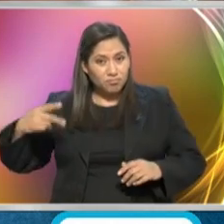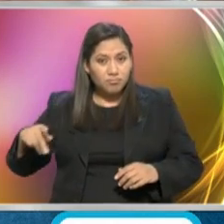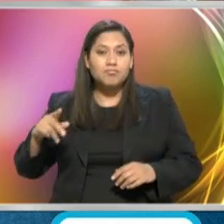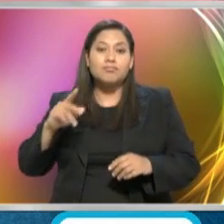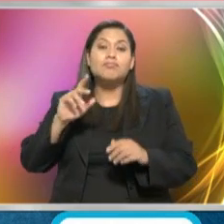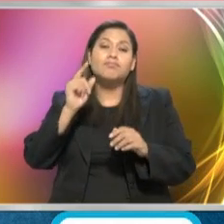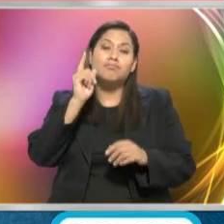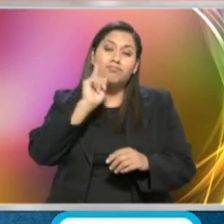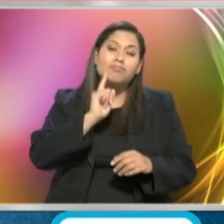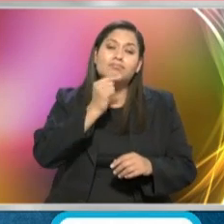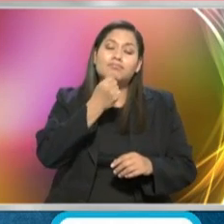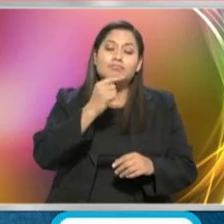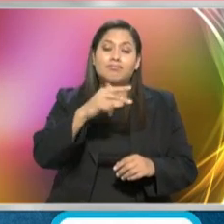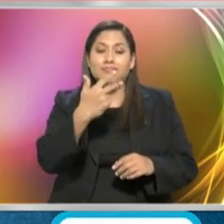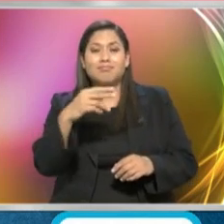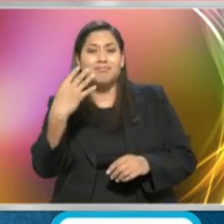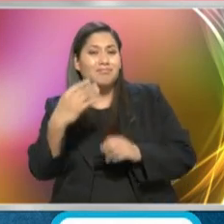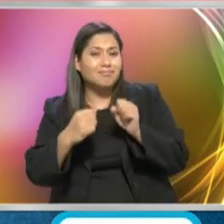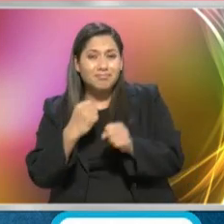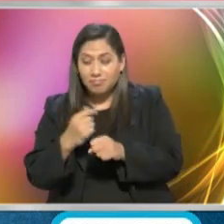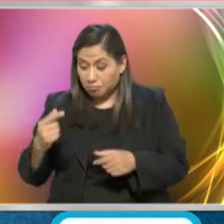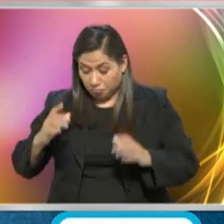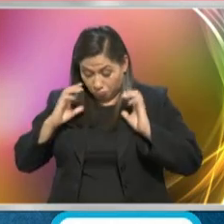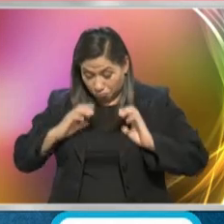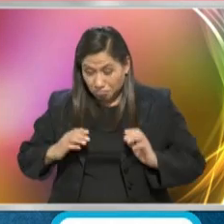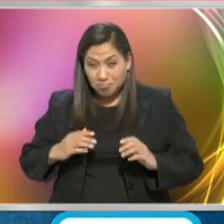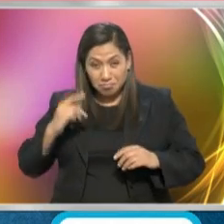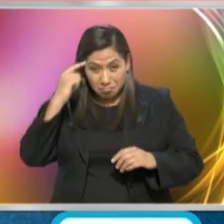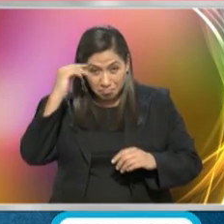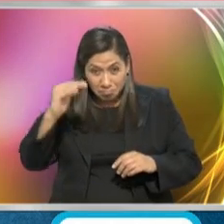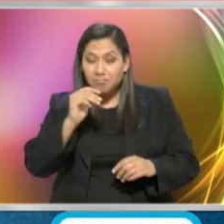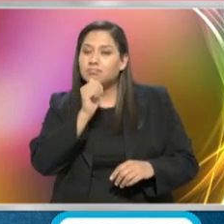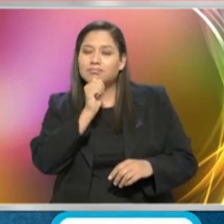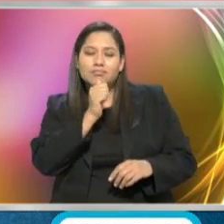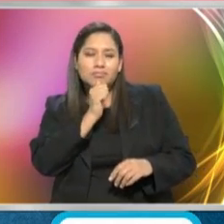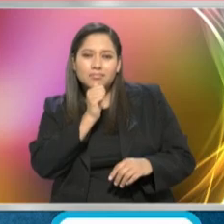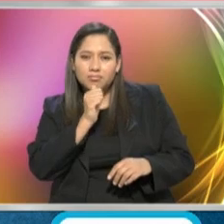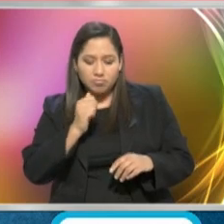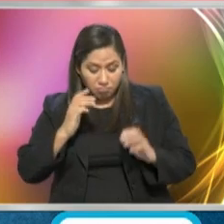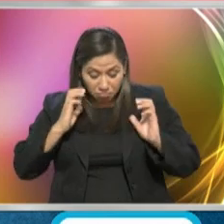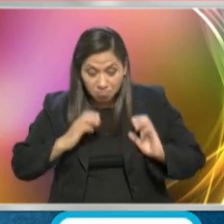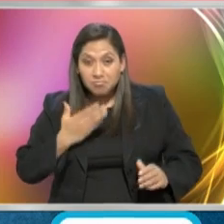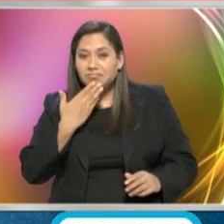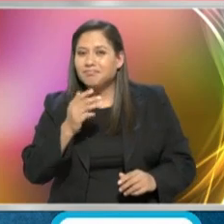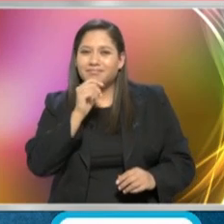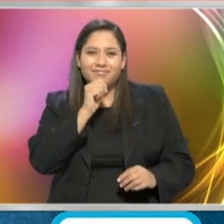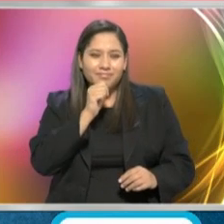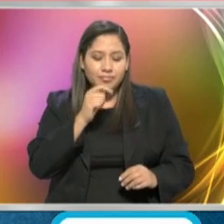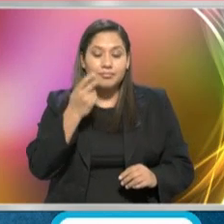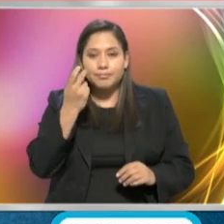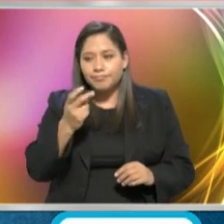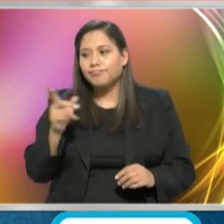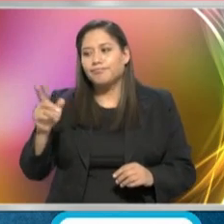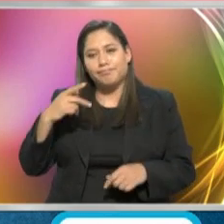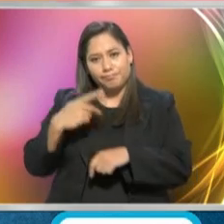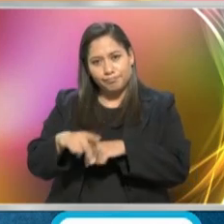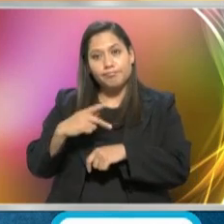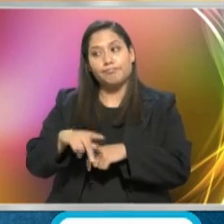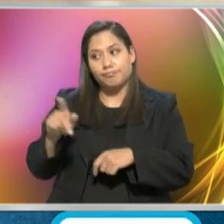una niña de 13, 14 años, no ha terminado su desarrollo. Sí. Y entonces, evidentemente, esto pone en alto riesgo la